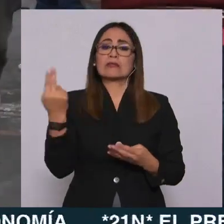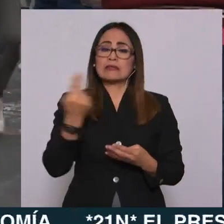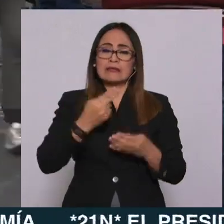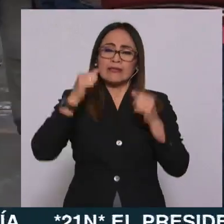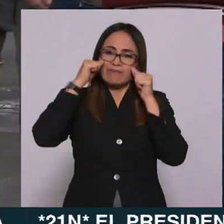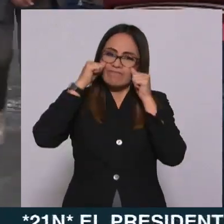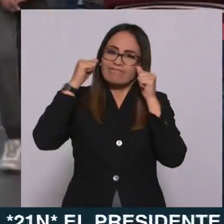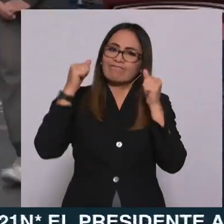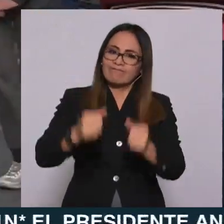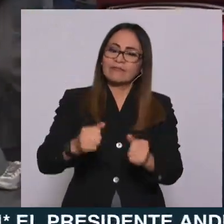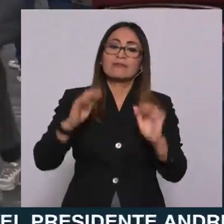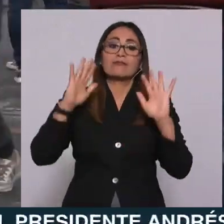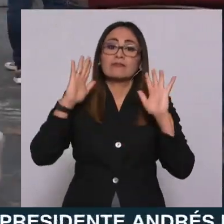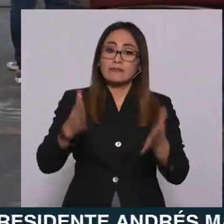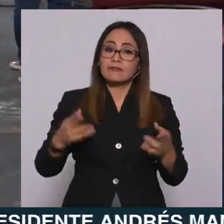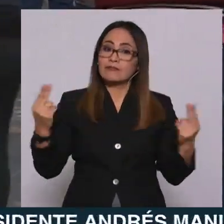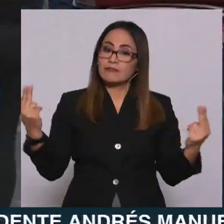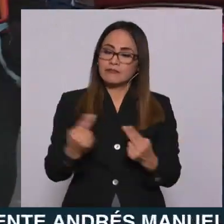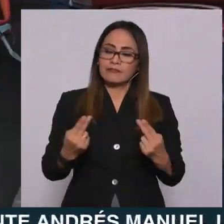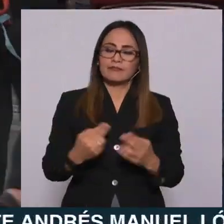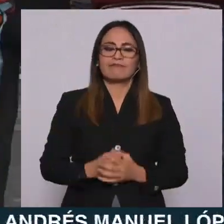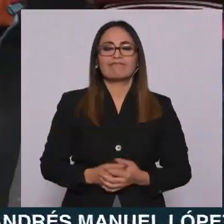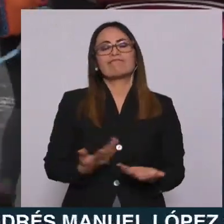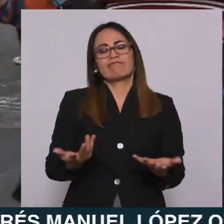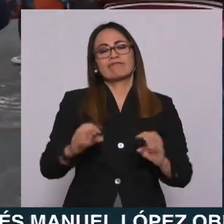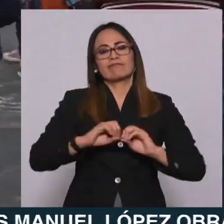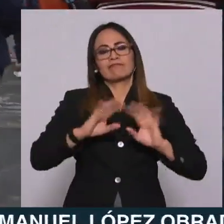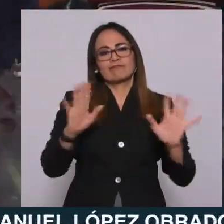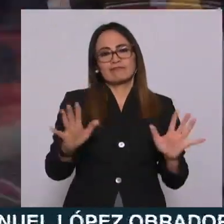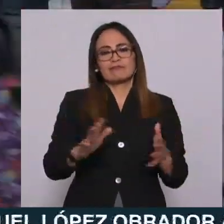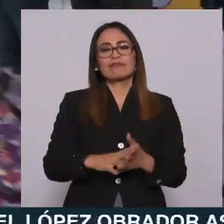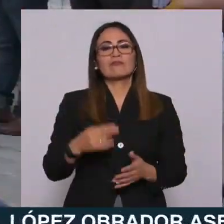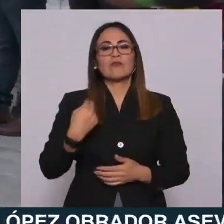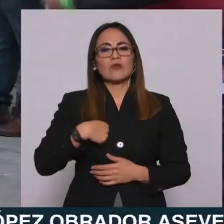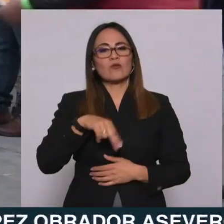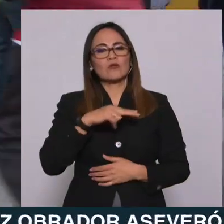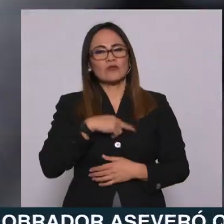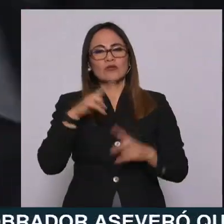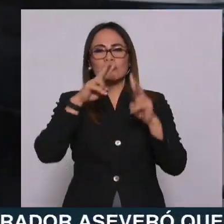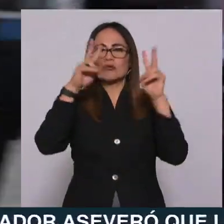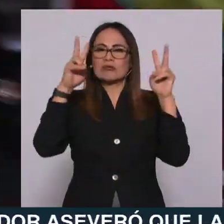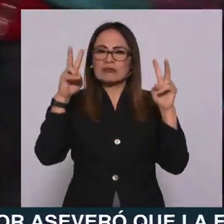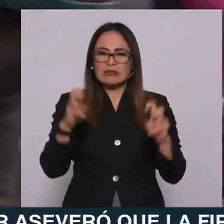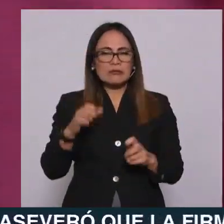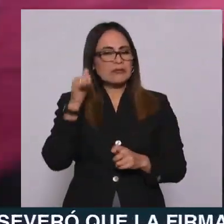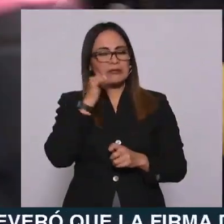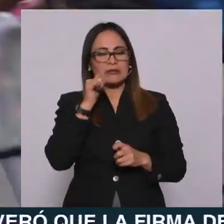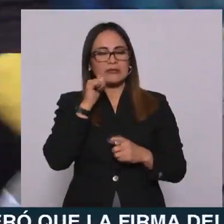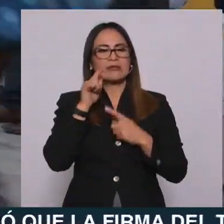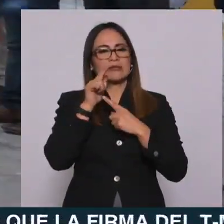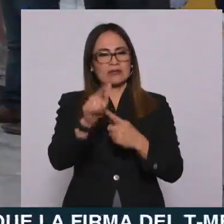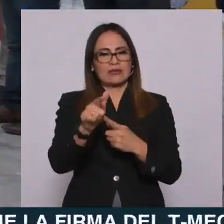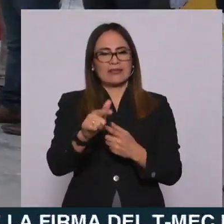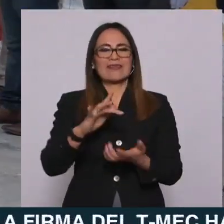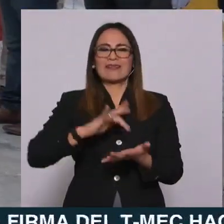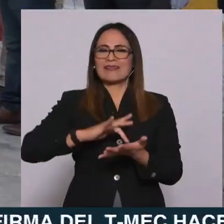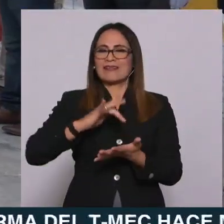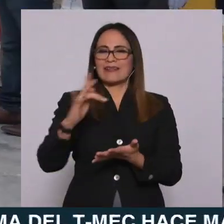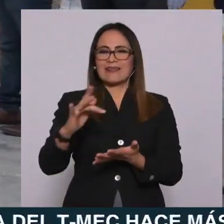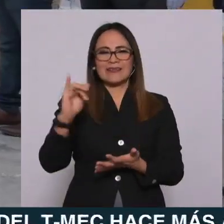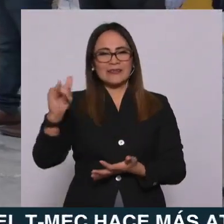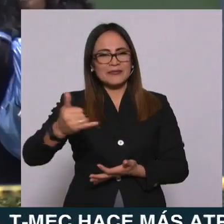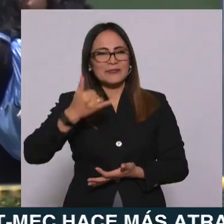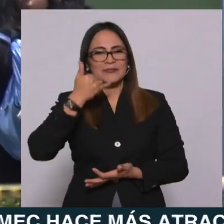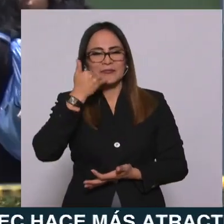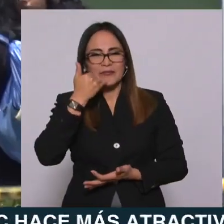ya. Por supuesto que sí, Nacheli, pues seguimos pendientes de este tema, dándole puntual seguimiento. Le agradecemos que nos haya tomado la llamada